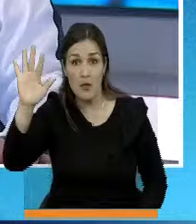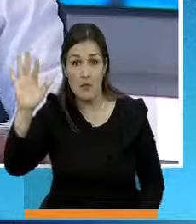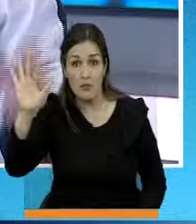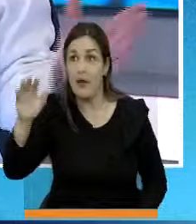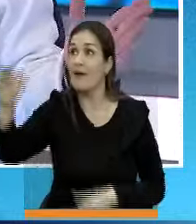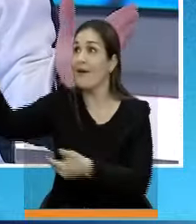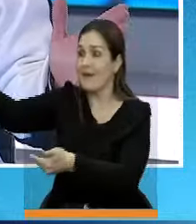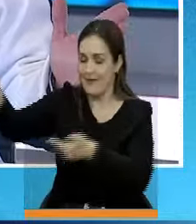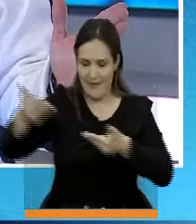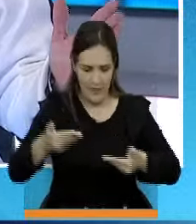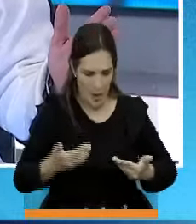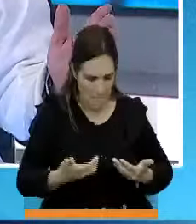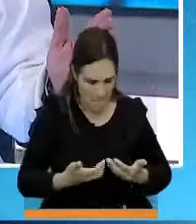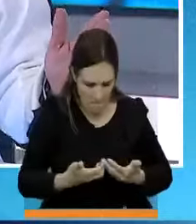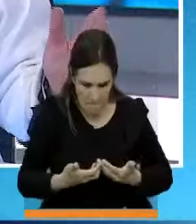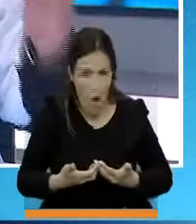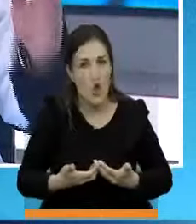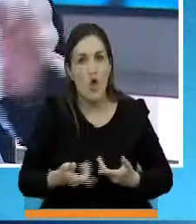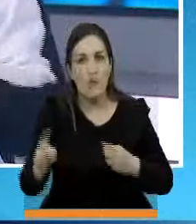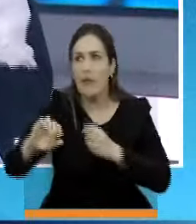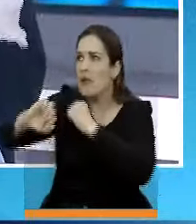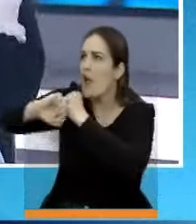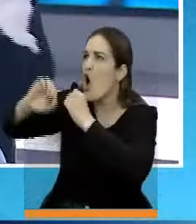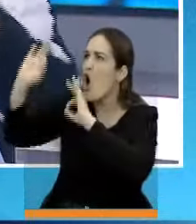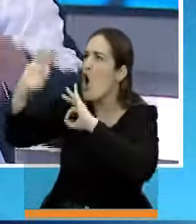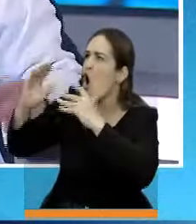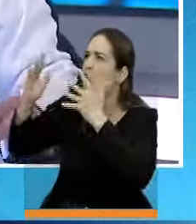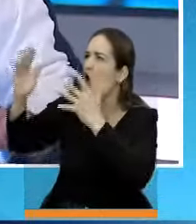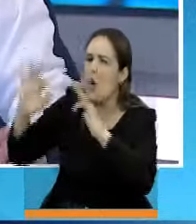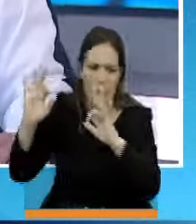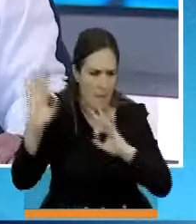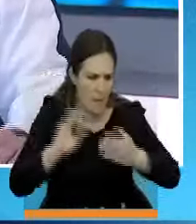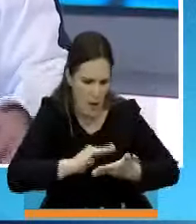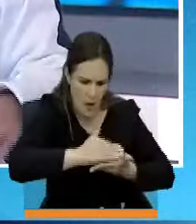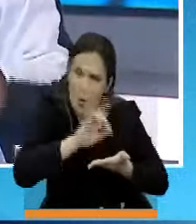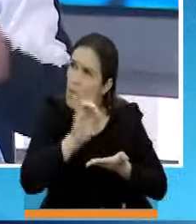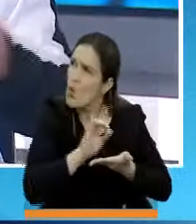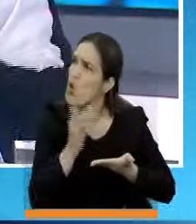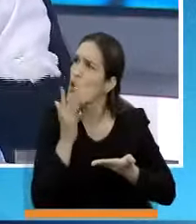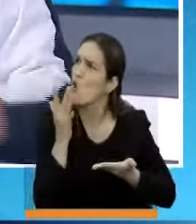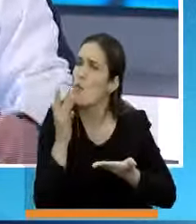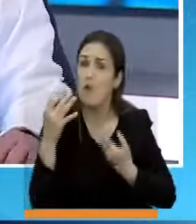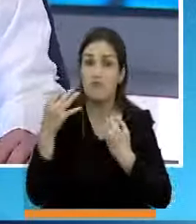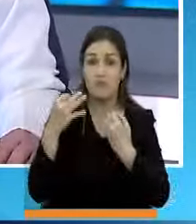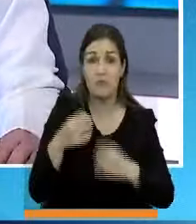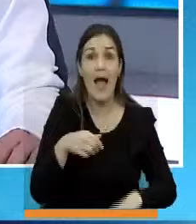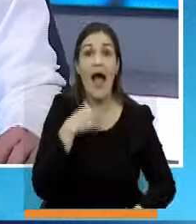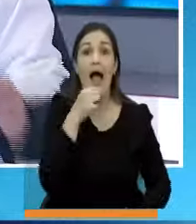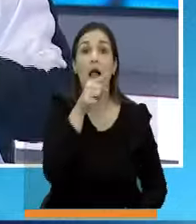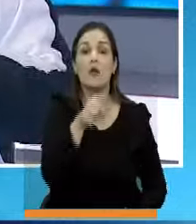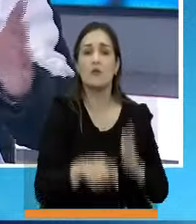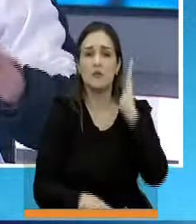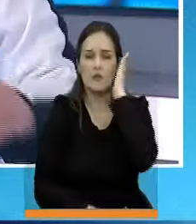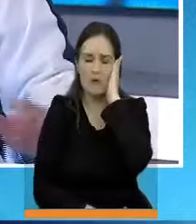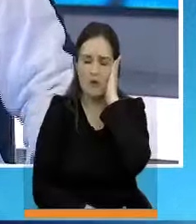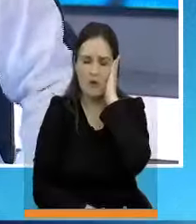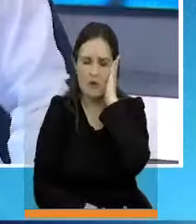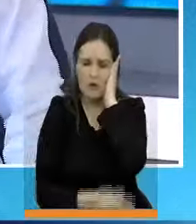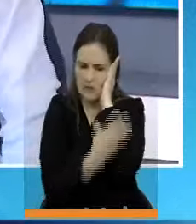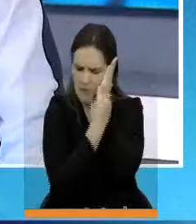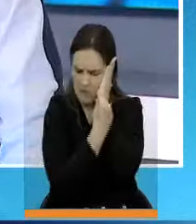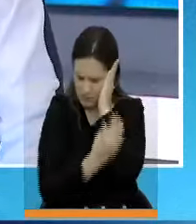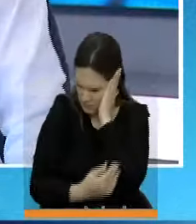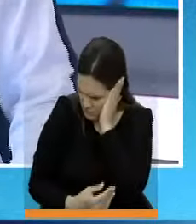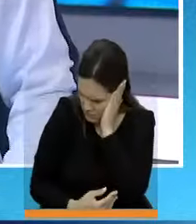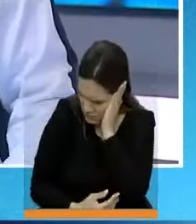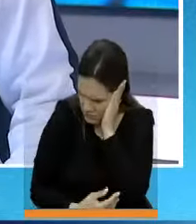de ese software que no sabemos dónde está. Si usted escucha una voz cuando llama, si usted se le bloquea el celular, si le aparecen o